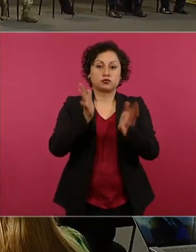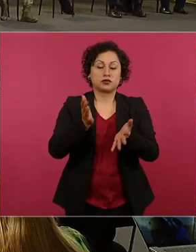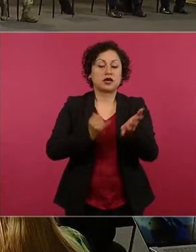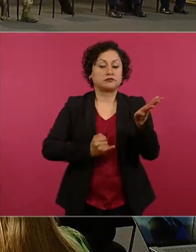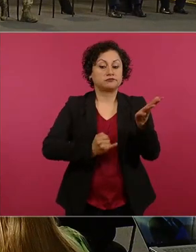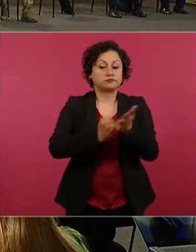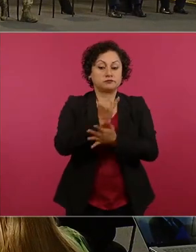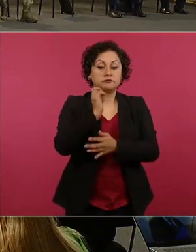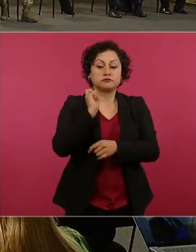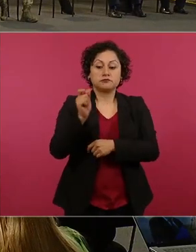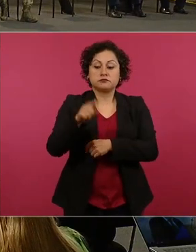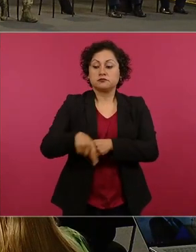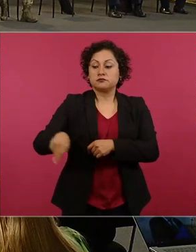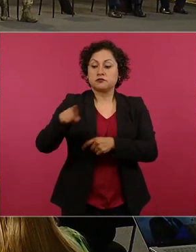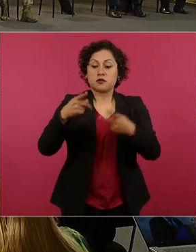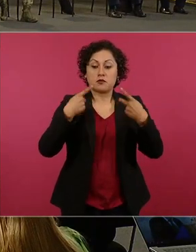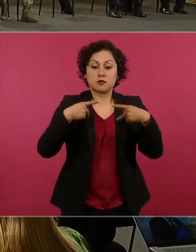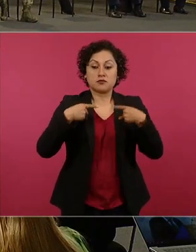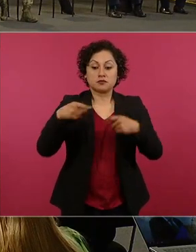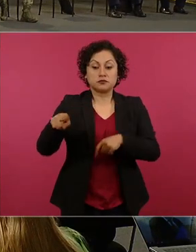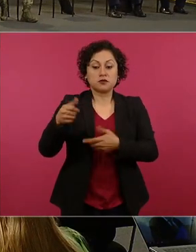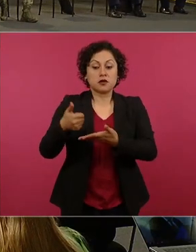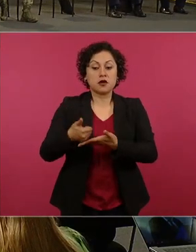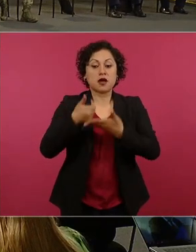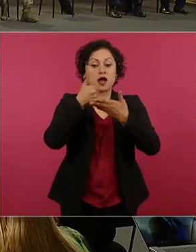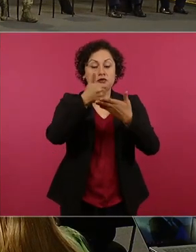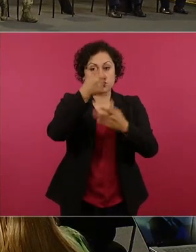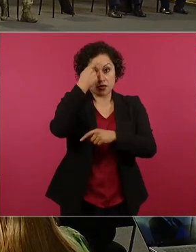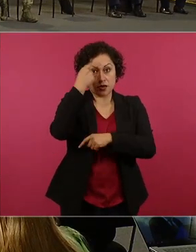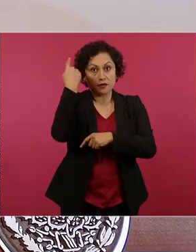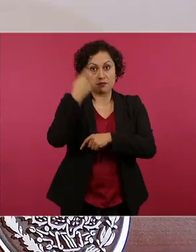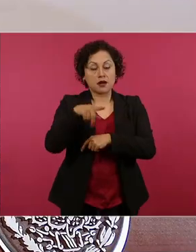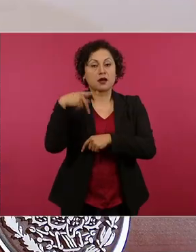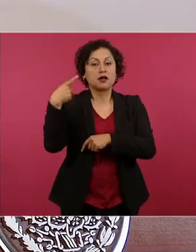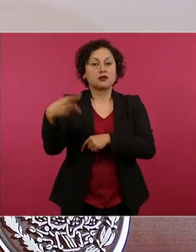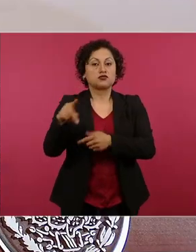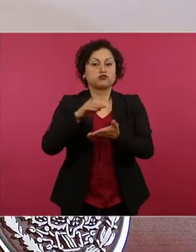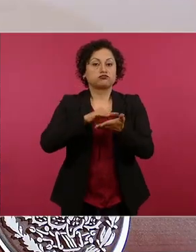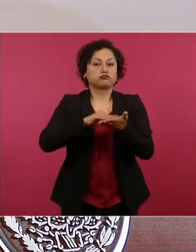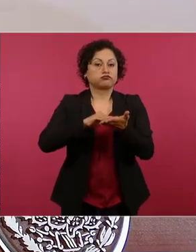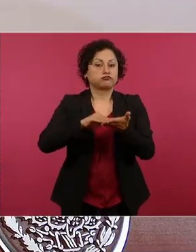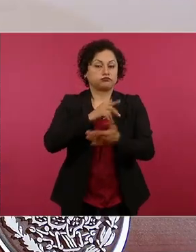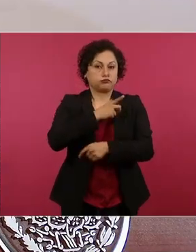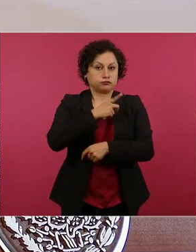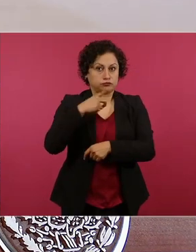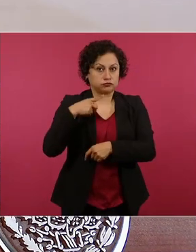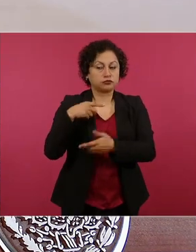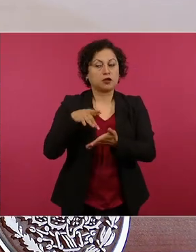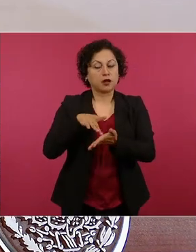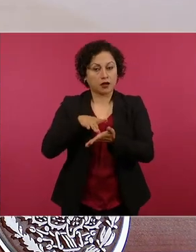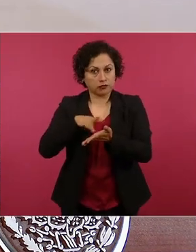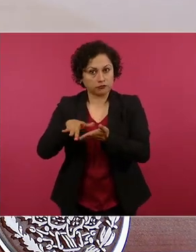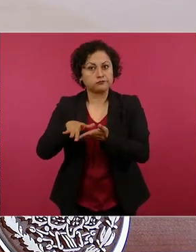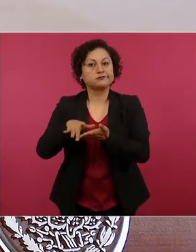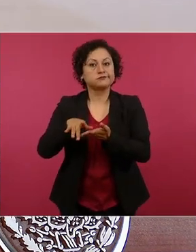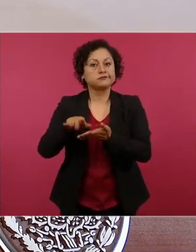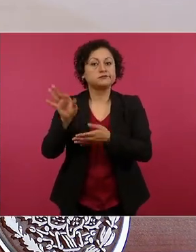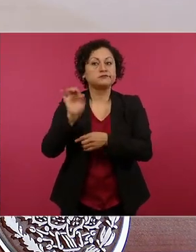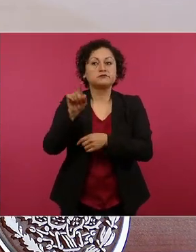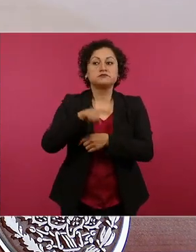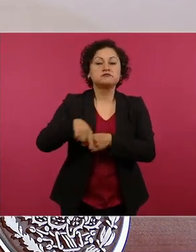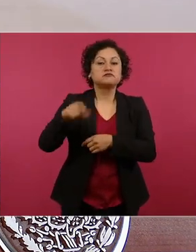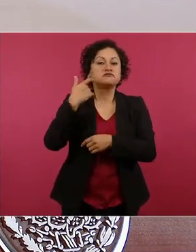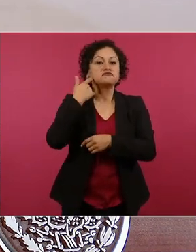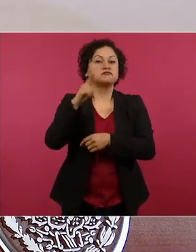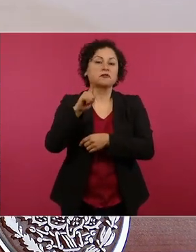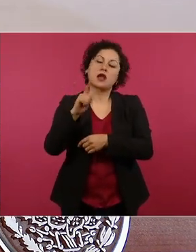quienes reconocen y cooperan liquidando sus deudas y legalmente proceder a quienes se oponen a las